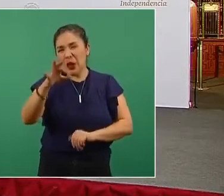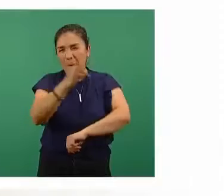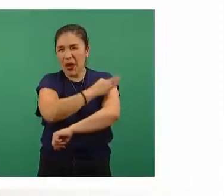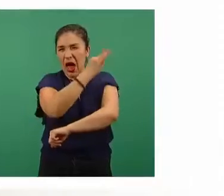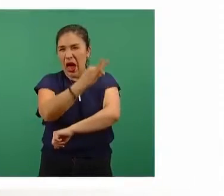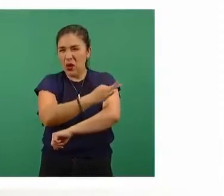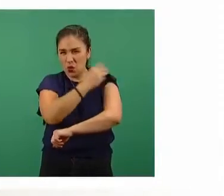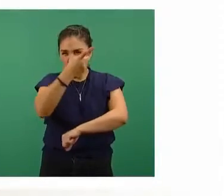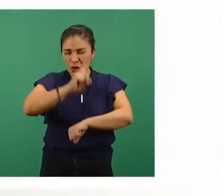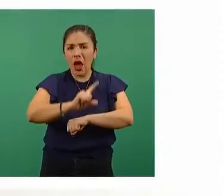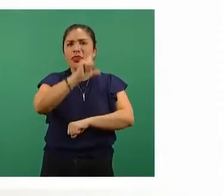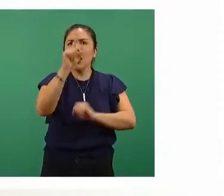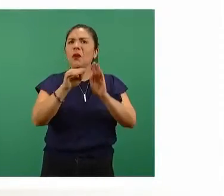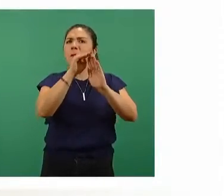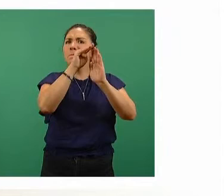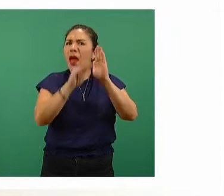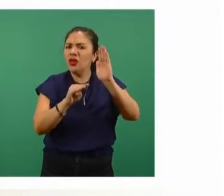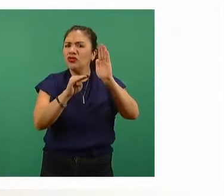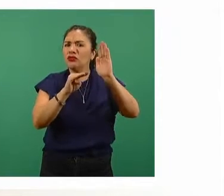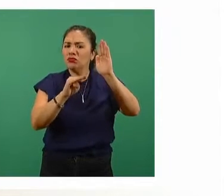365.785 y después bajó